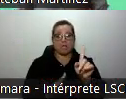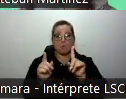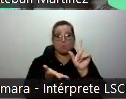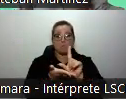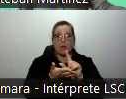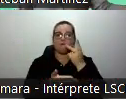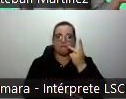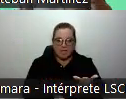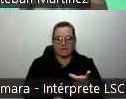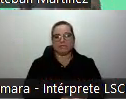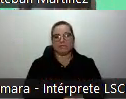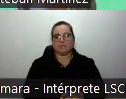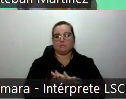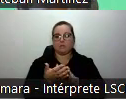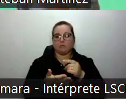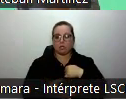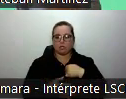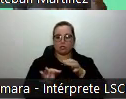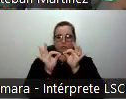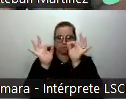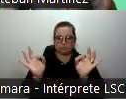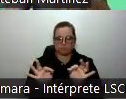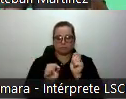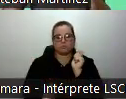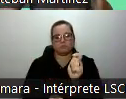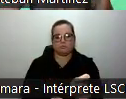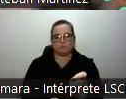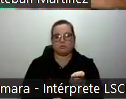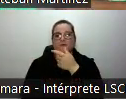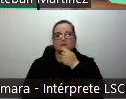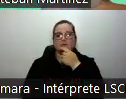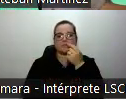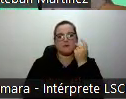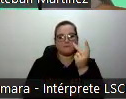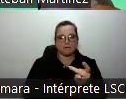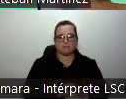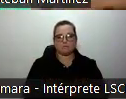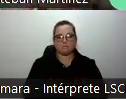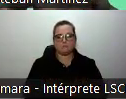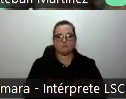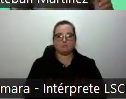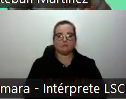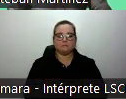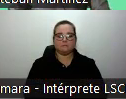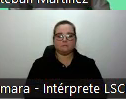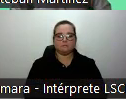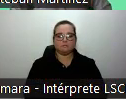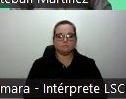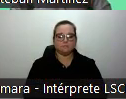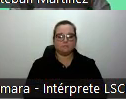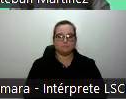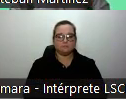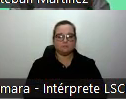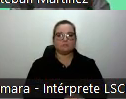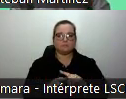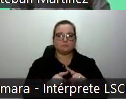lo tienen que poner yo por ejemplo lo tengo acá al lado lo tengo en un posit y siempre lo veo en una pantalla que la tengo ya ahí acaban de